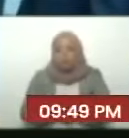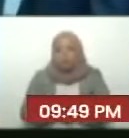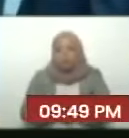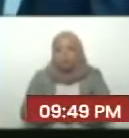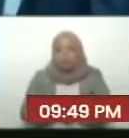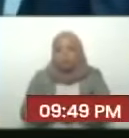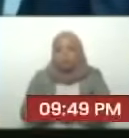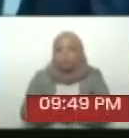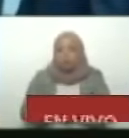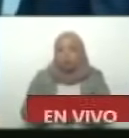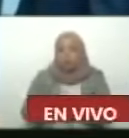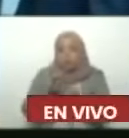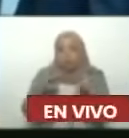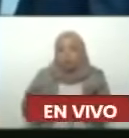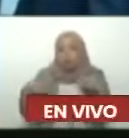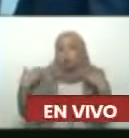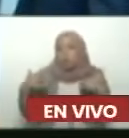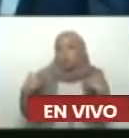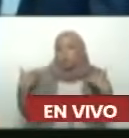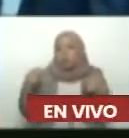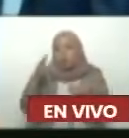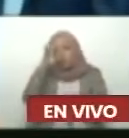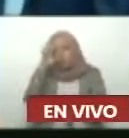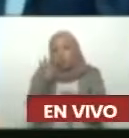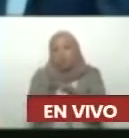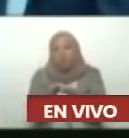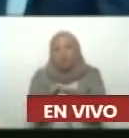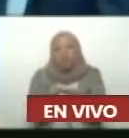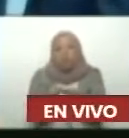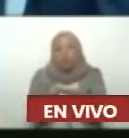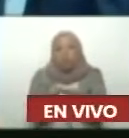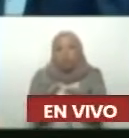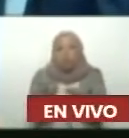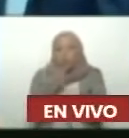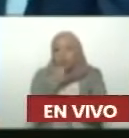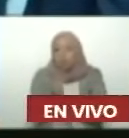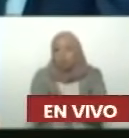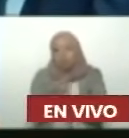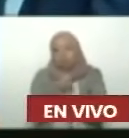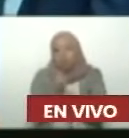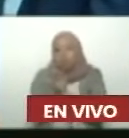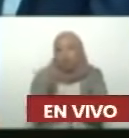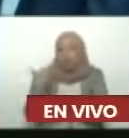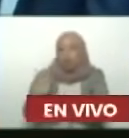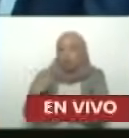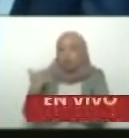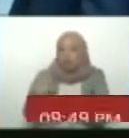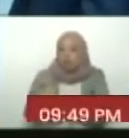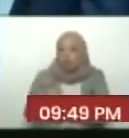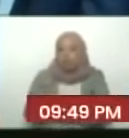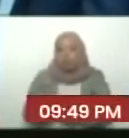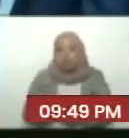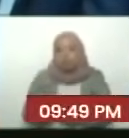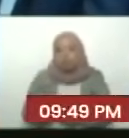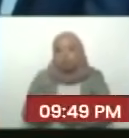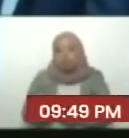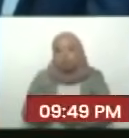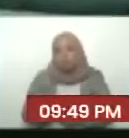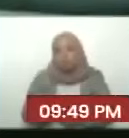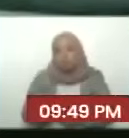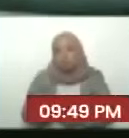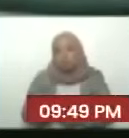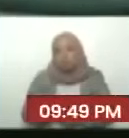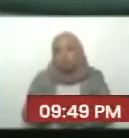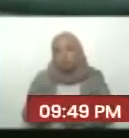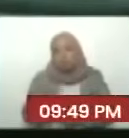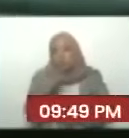Contagiaba con su optimismo, con su alegría, con su fe. Era fan de Argentina Juniors. Y no se